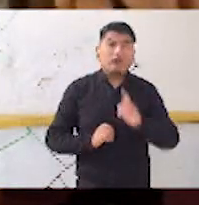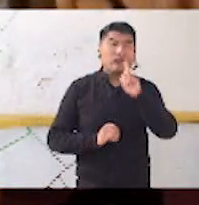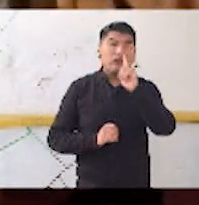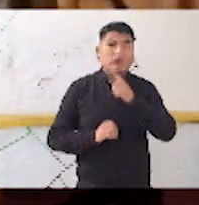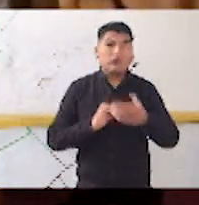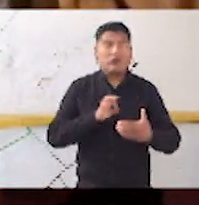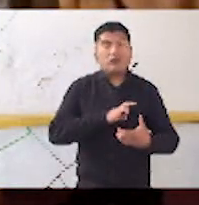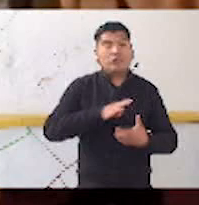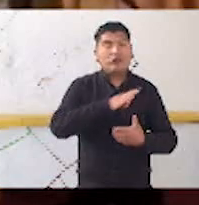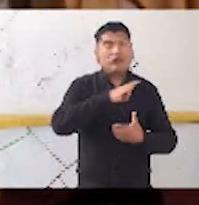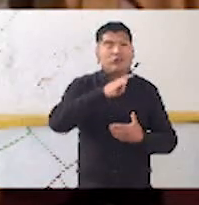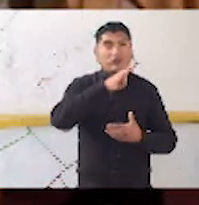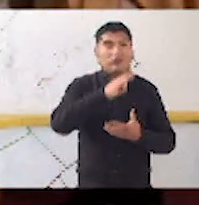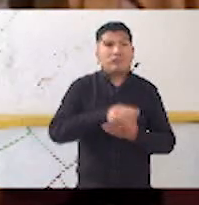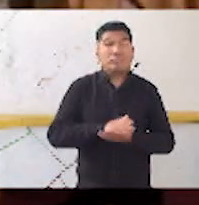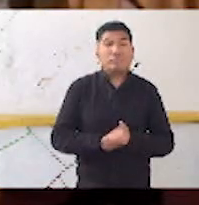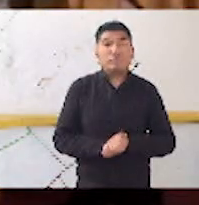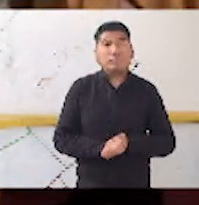solo Espíritu.